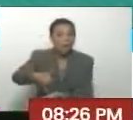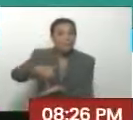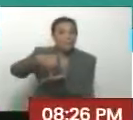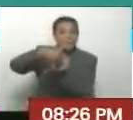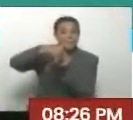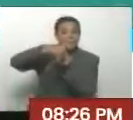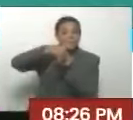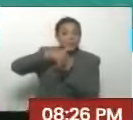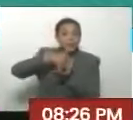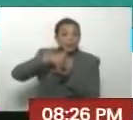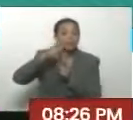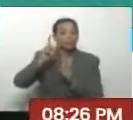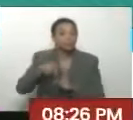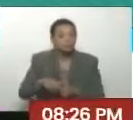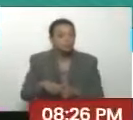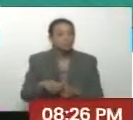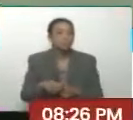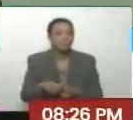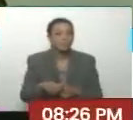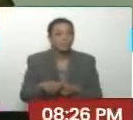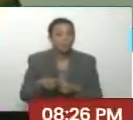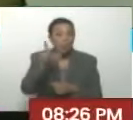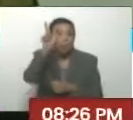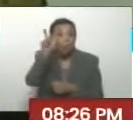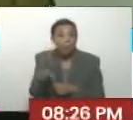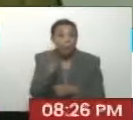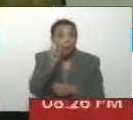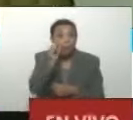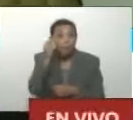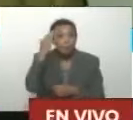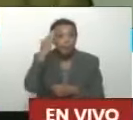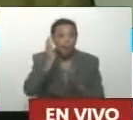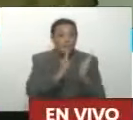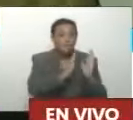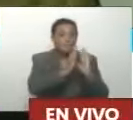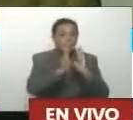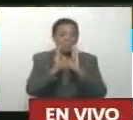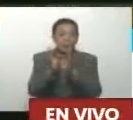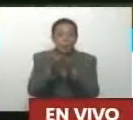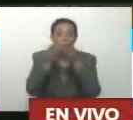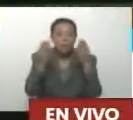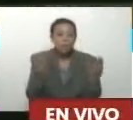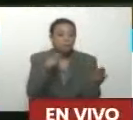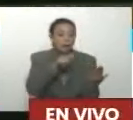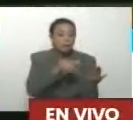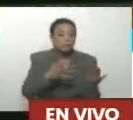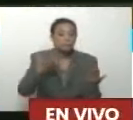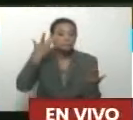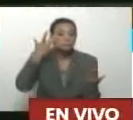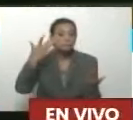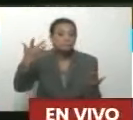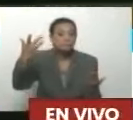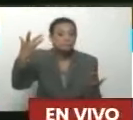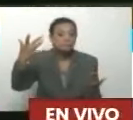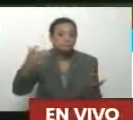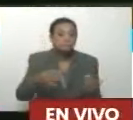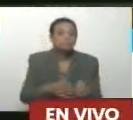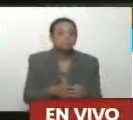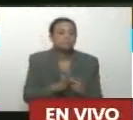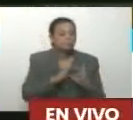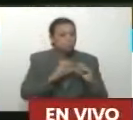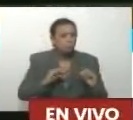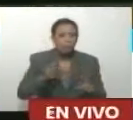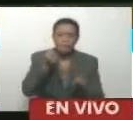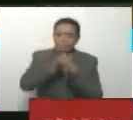aquí lo recibimos. Dussel está en nuestra biblioteca permanente, Enrique Dussel. Y estará en toda la